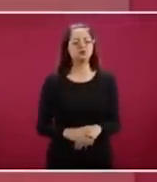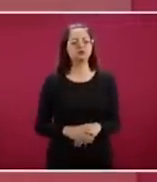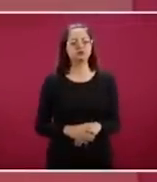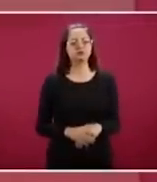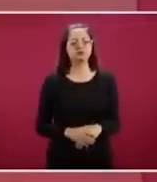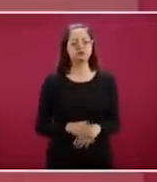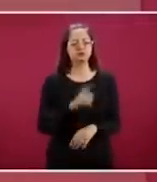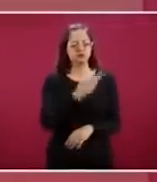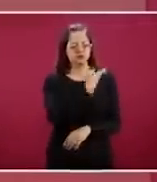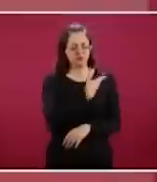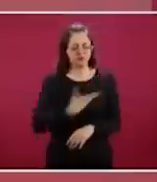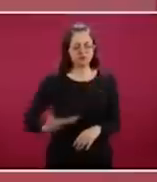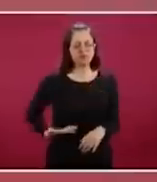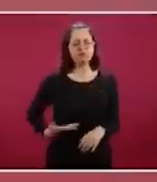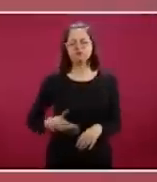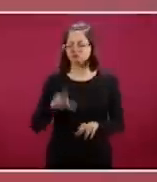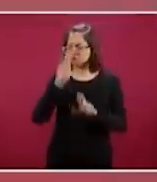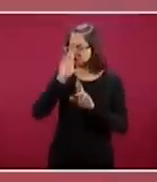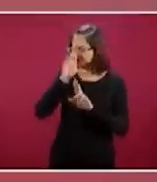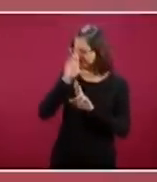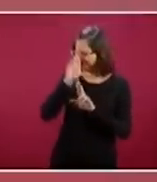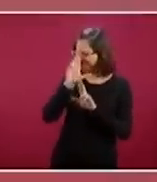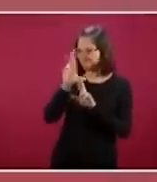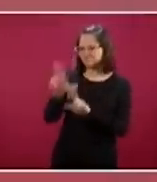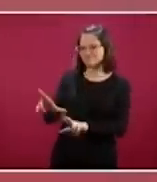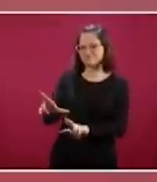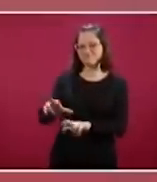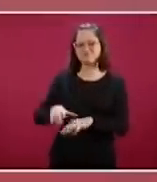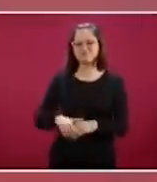el presidente Donald Trump.